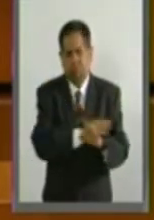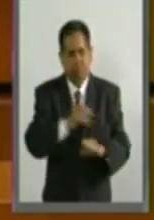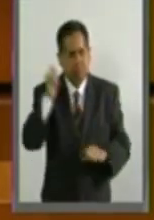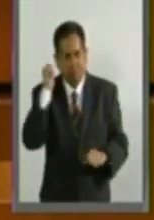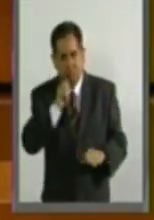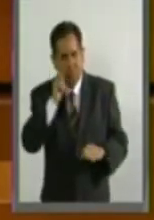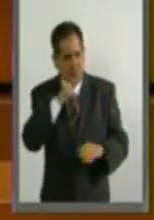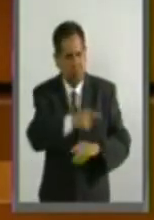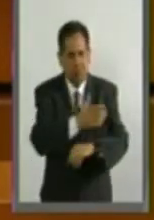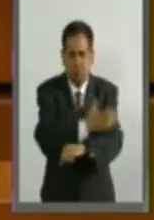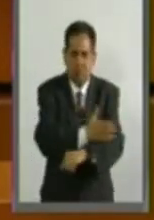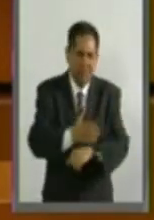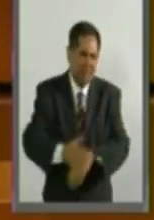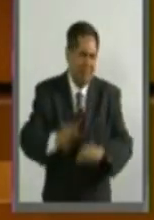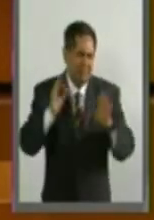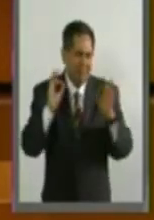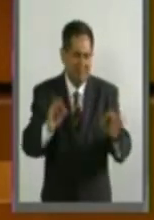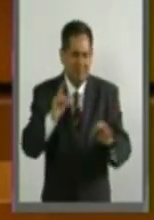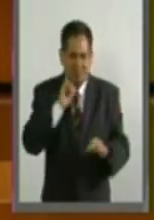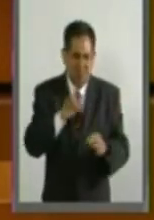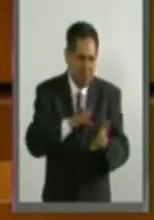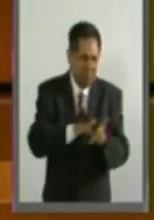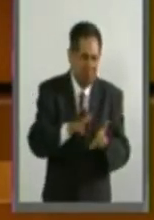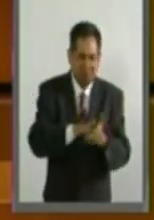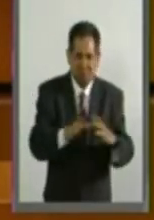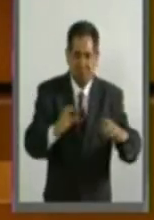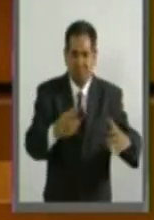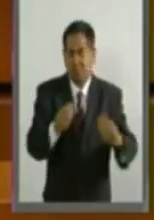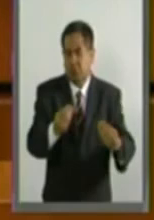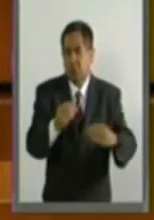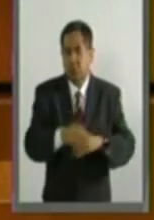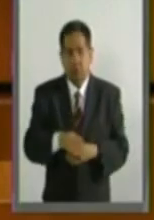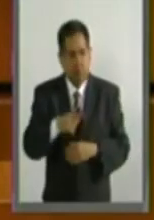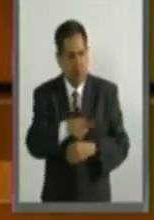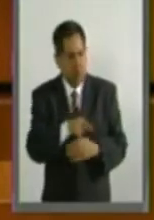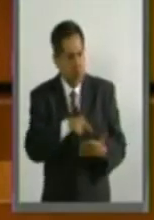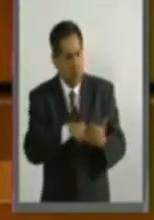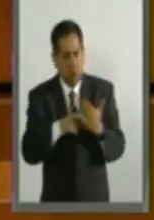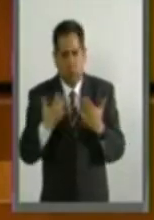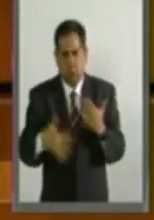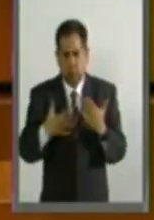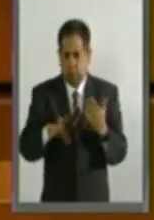ha sido sin duda una gran compañera, una mujer solidaria, una mujer ejemplo